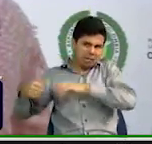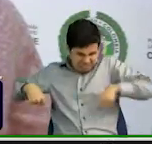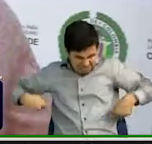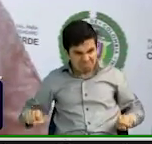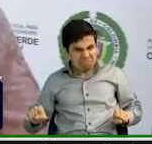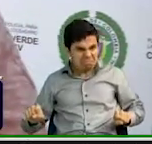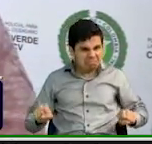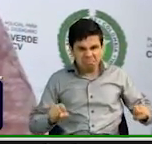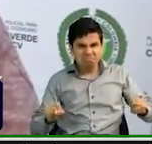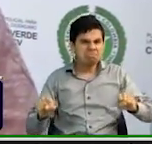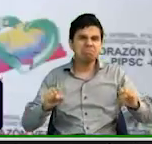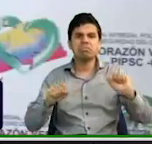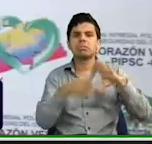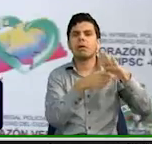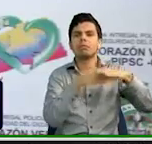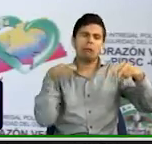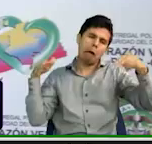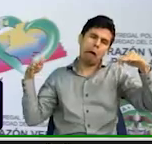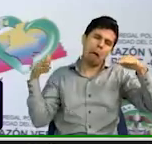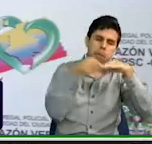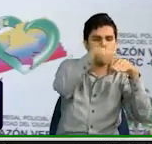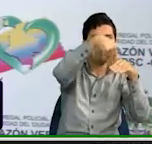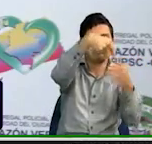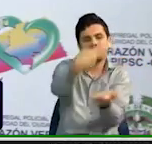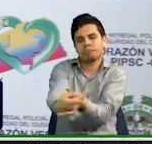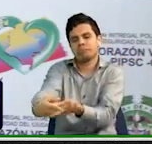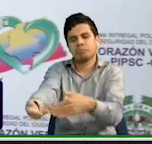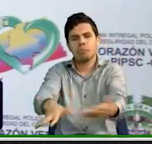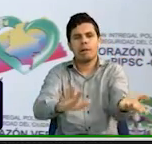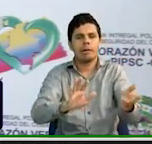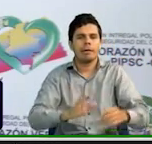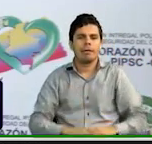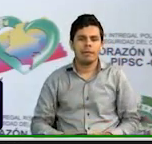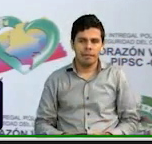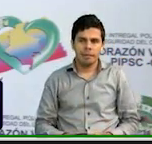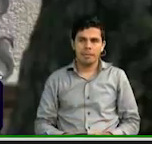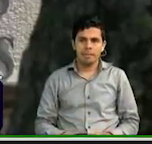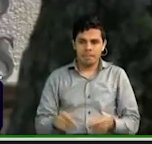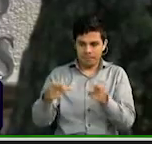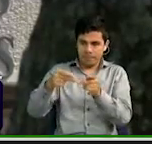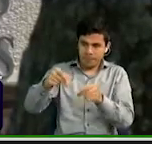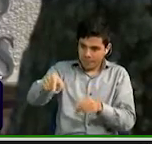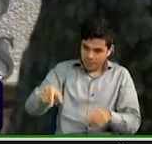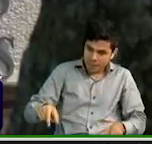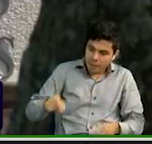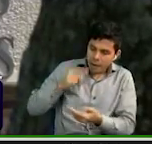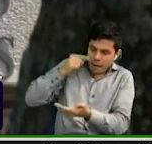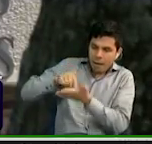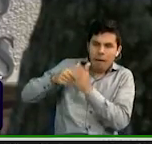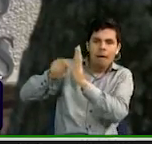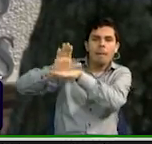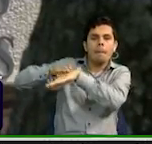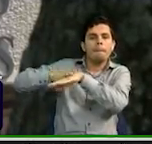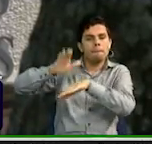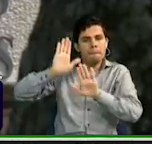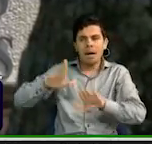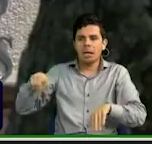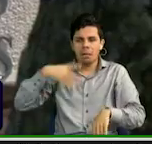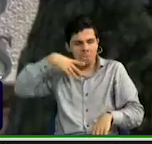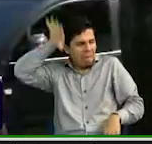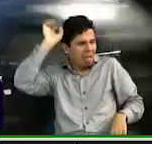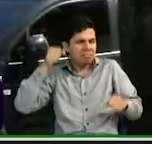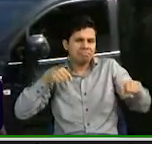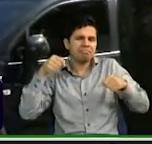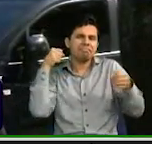acelerar su vehículo y chocó contra un taxi omite la señal de padre que está establecida en ese lugar la imprudencia y el no acatar las normas de tránsito